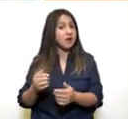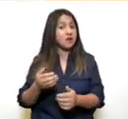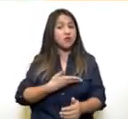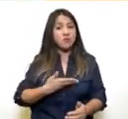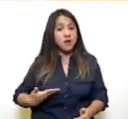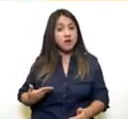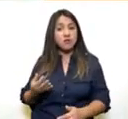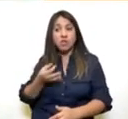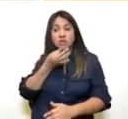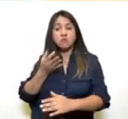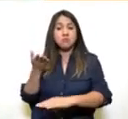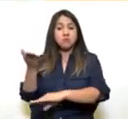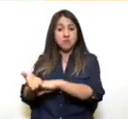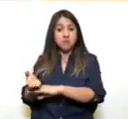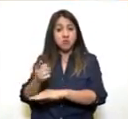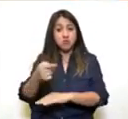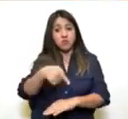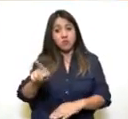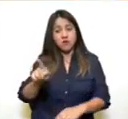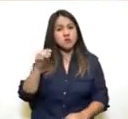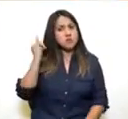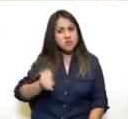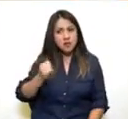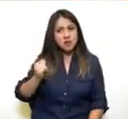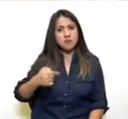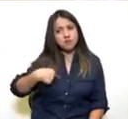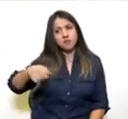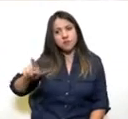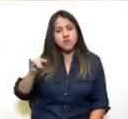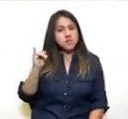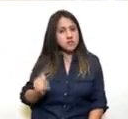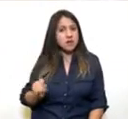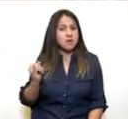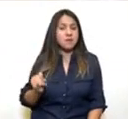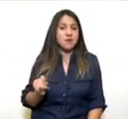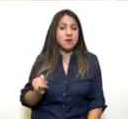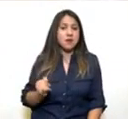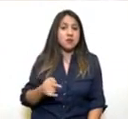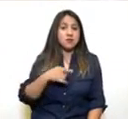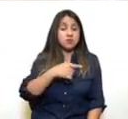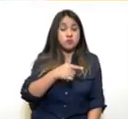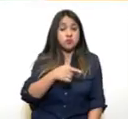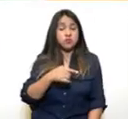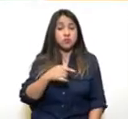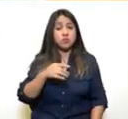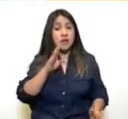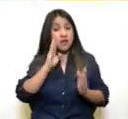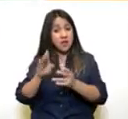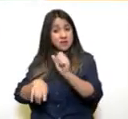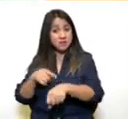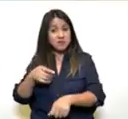a ir a plantear siempre siempre y ha sido escuchada